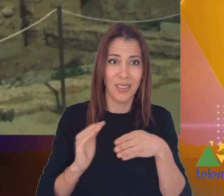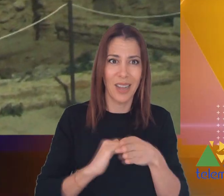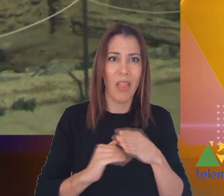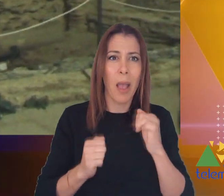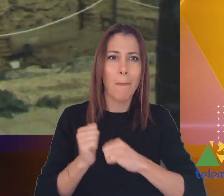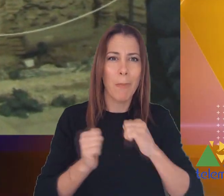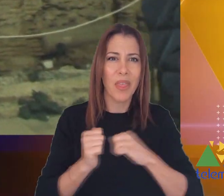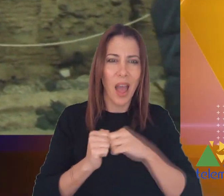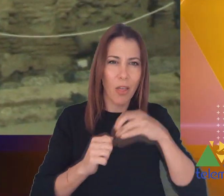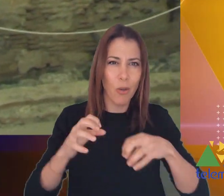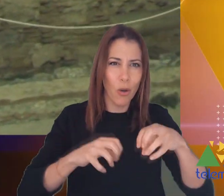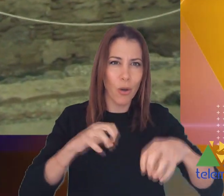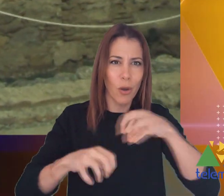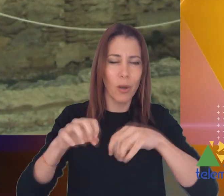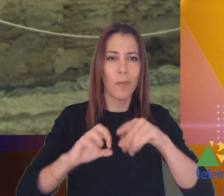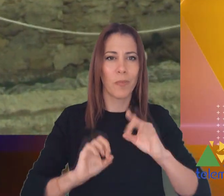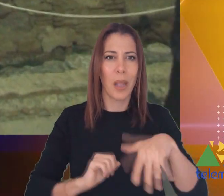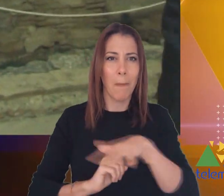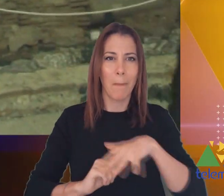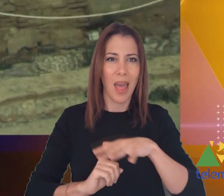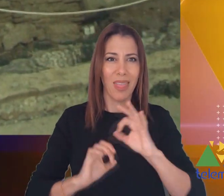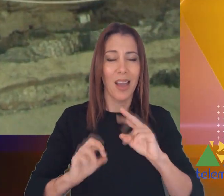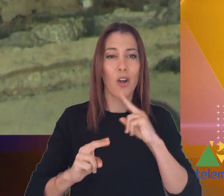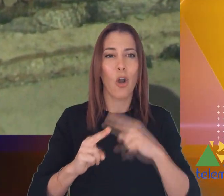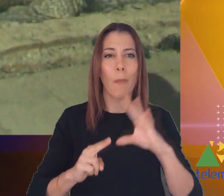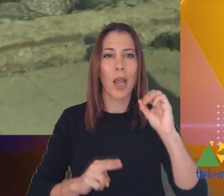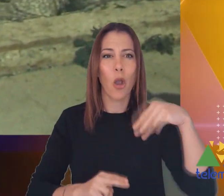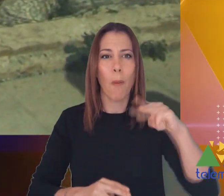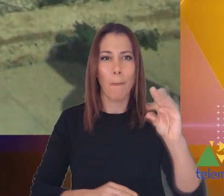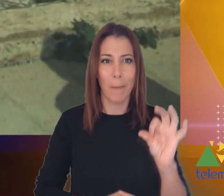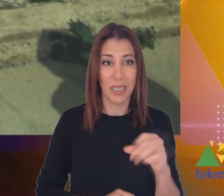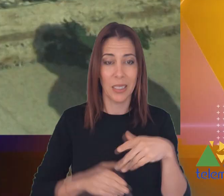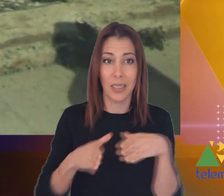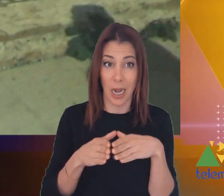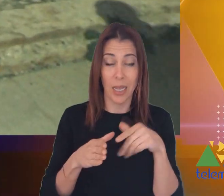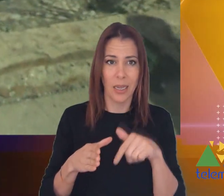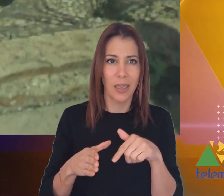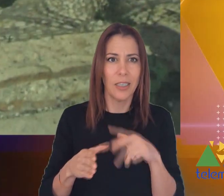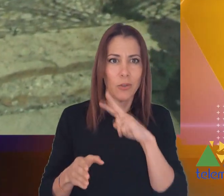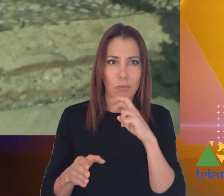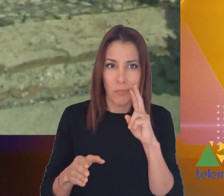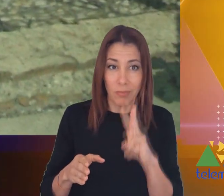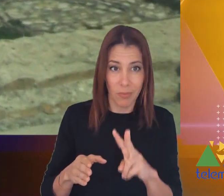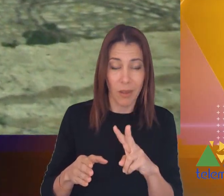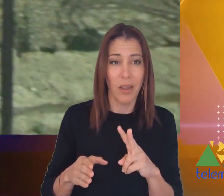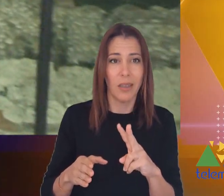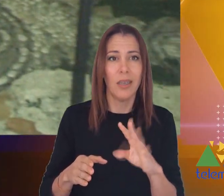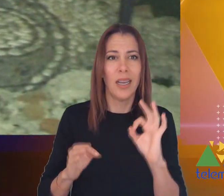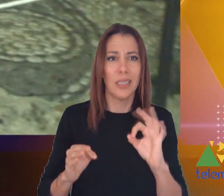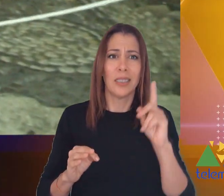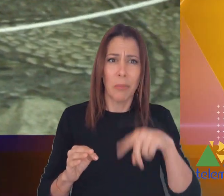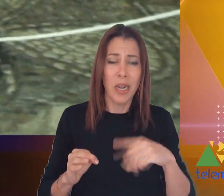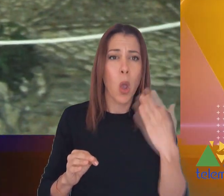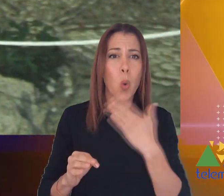fue la plaza del compás de la iglesia. Todavía se ha conservado una parte de este empedrado de escuela